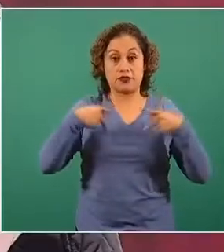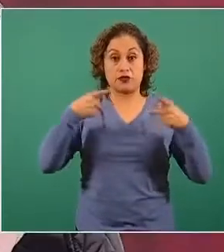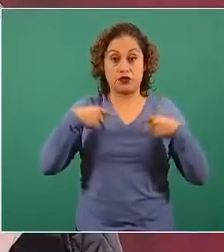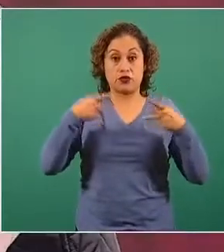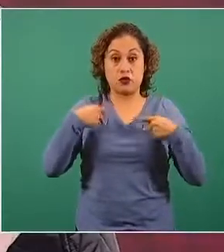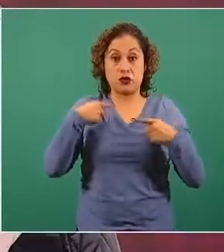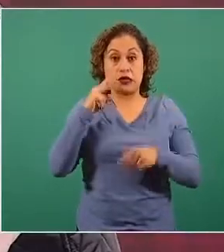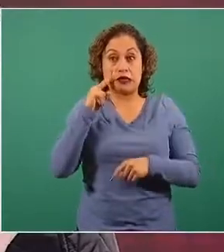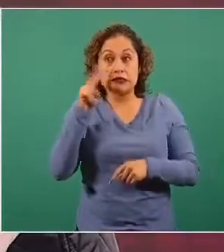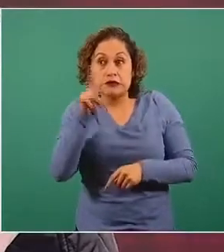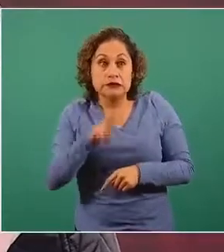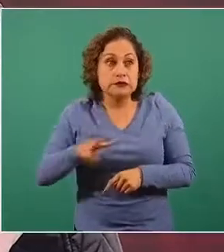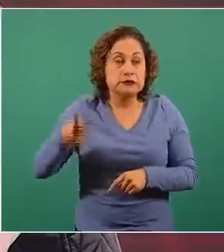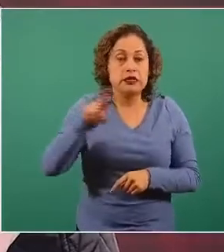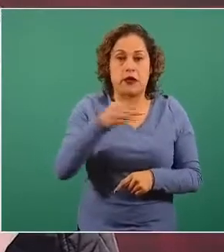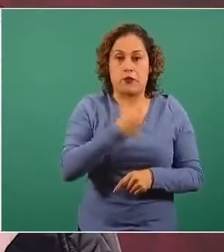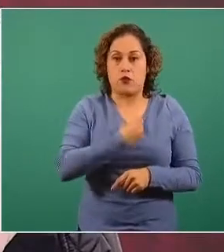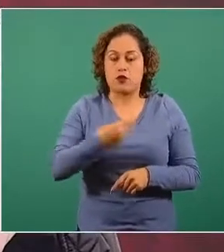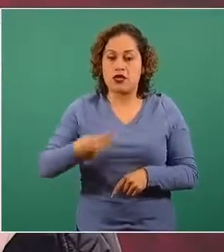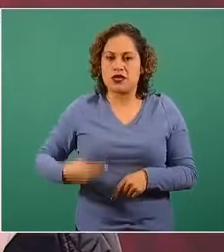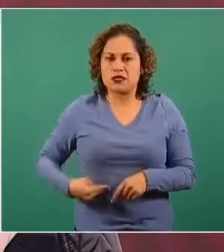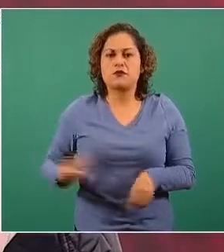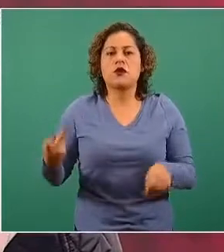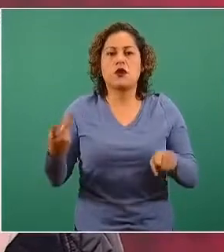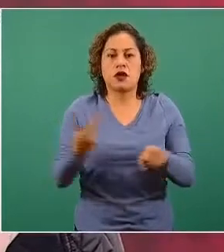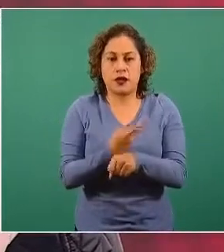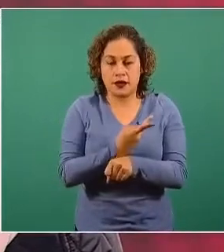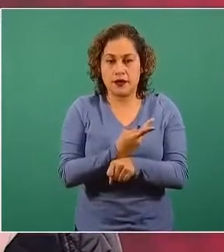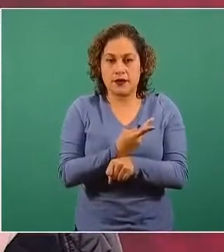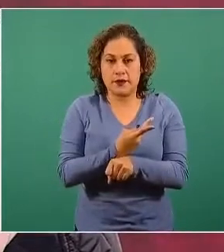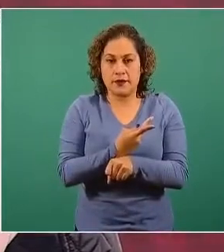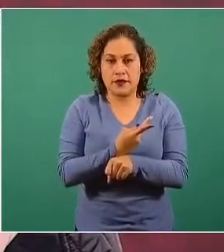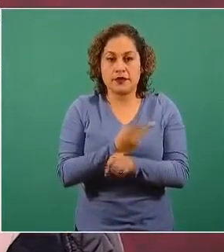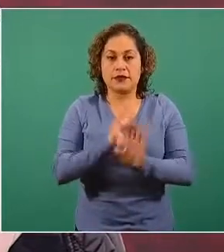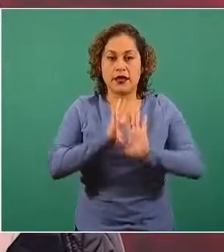esos municipios disponibles en